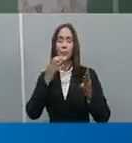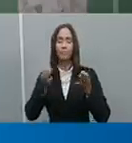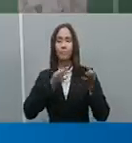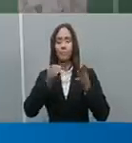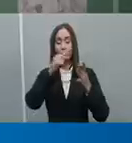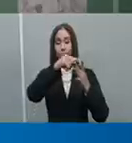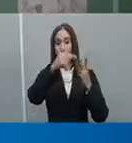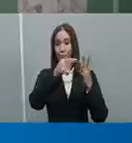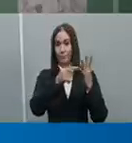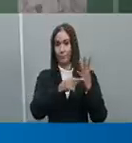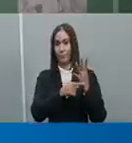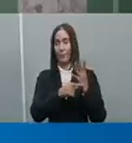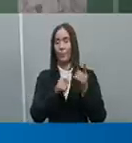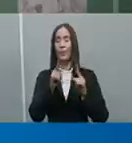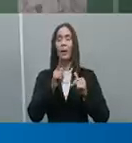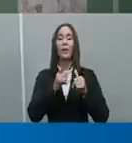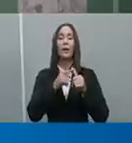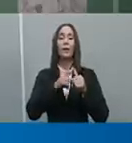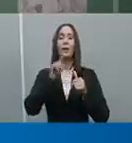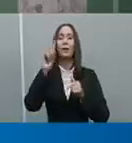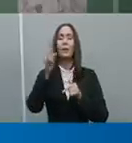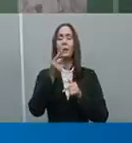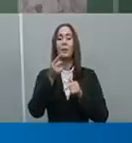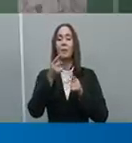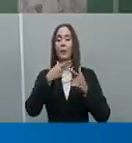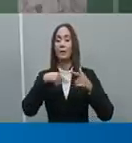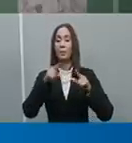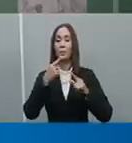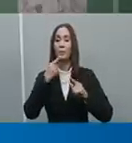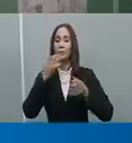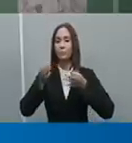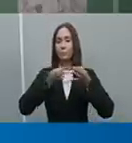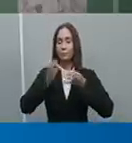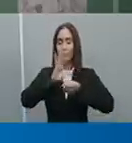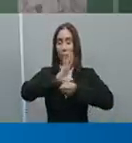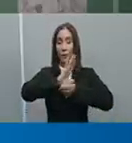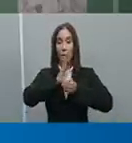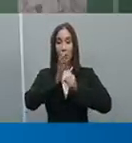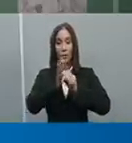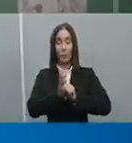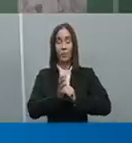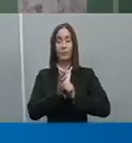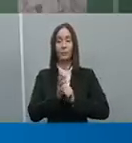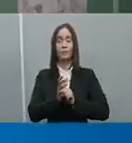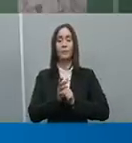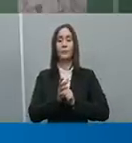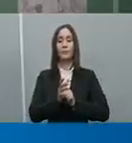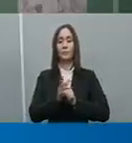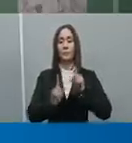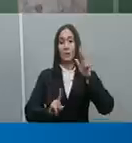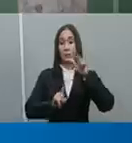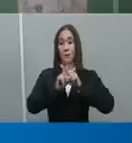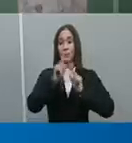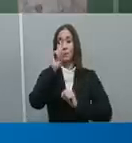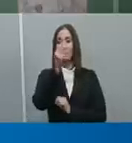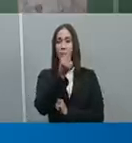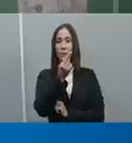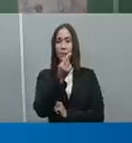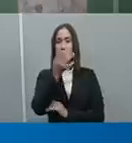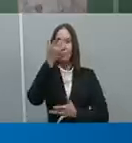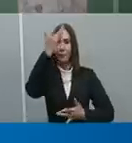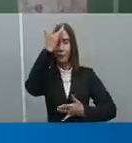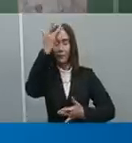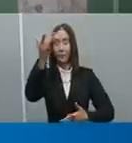primer lugar, me referiré a la situación de la pandemia. Como saben, desde que apareció el primer caso positivo